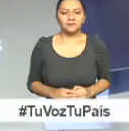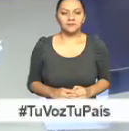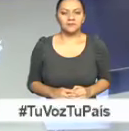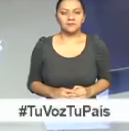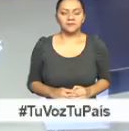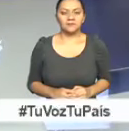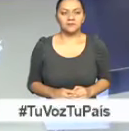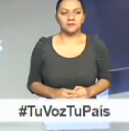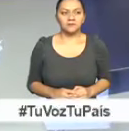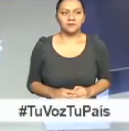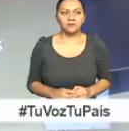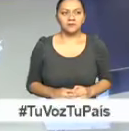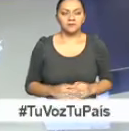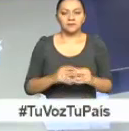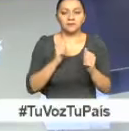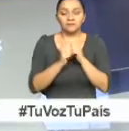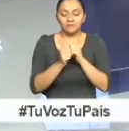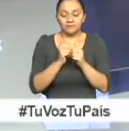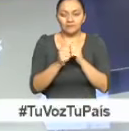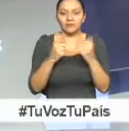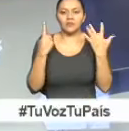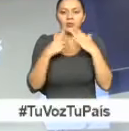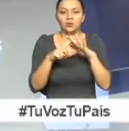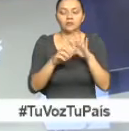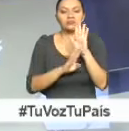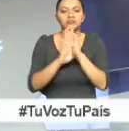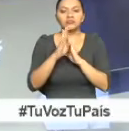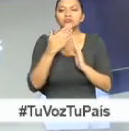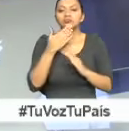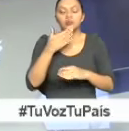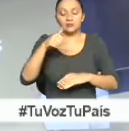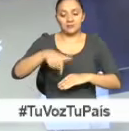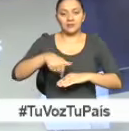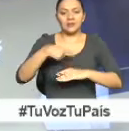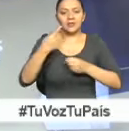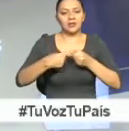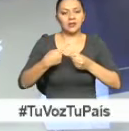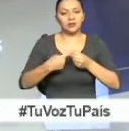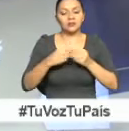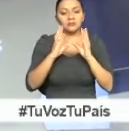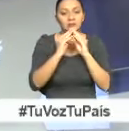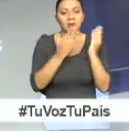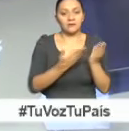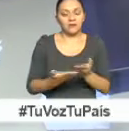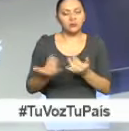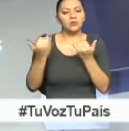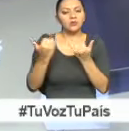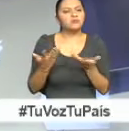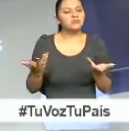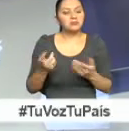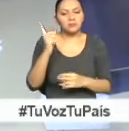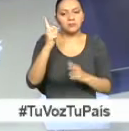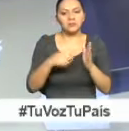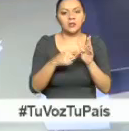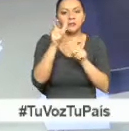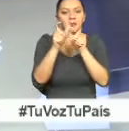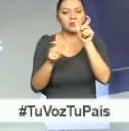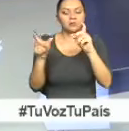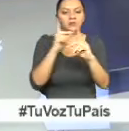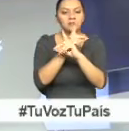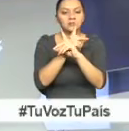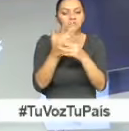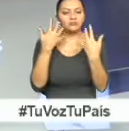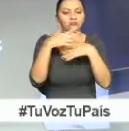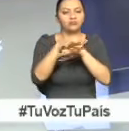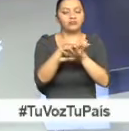Una maratón inclusiva y solidaria se desarrollará en las calles de Quito. En este evento participarán alrededor de 1.000 personas con